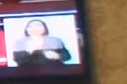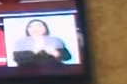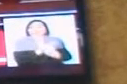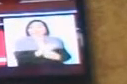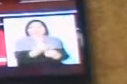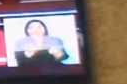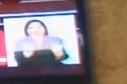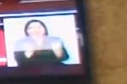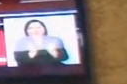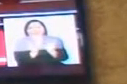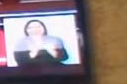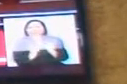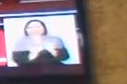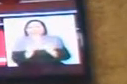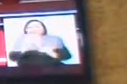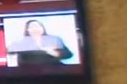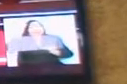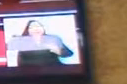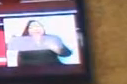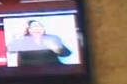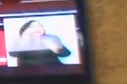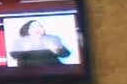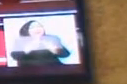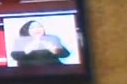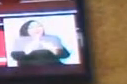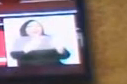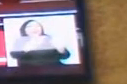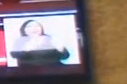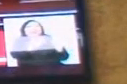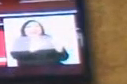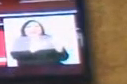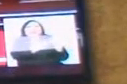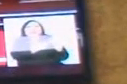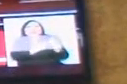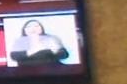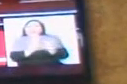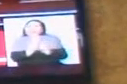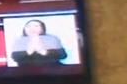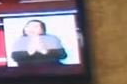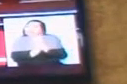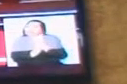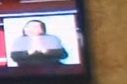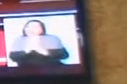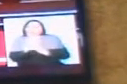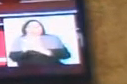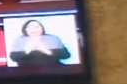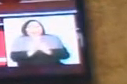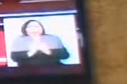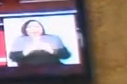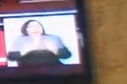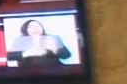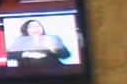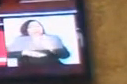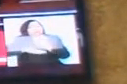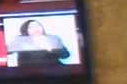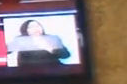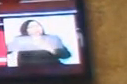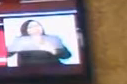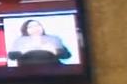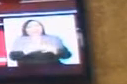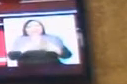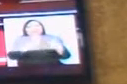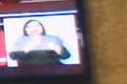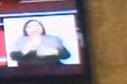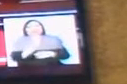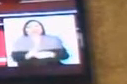transmitirles la enorme fe, el compromiso y el entusiasmo con el que desarrollaremos esta gran